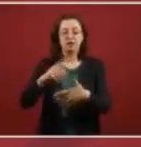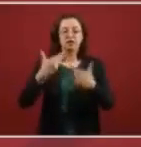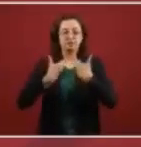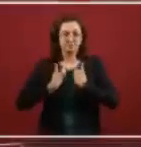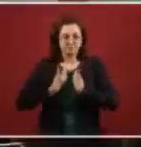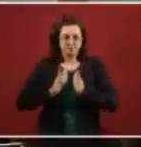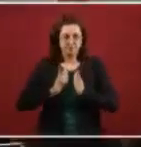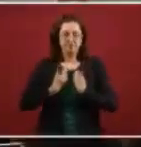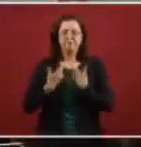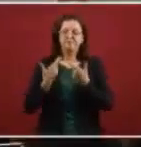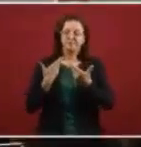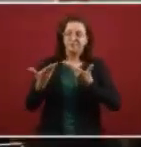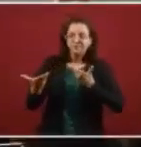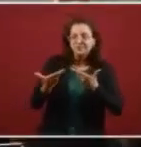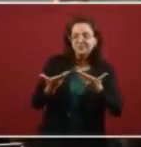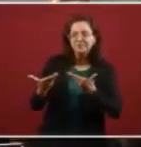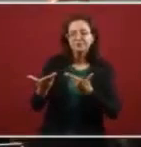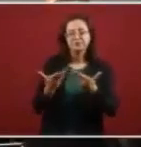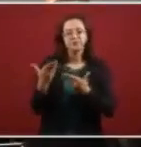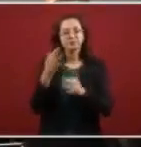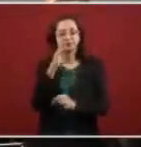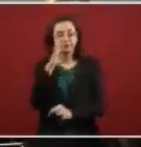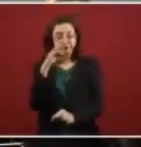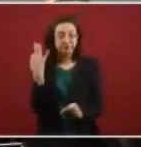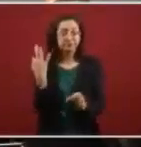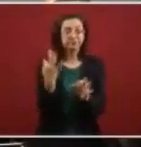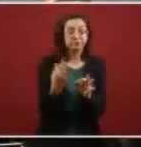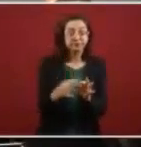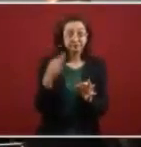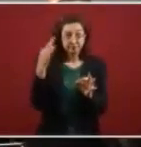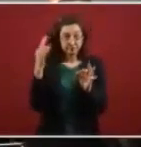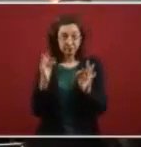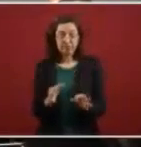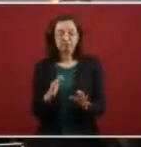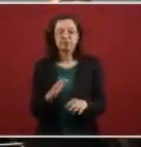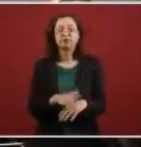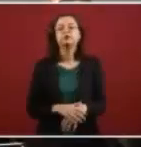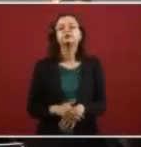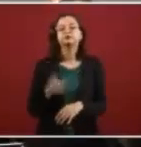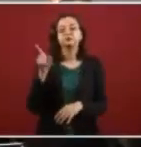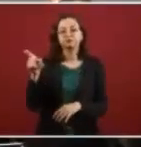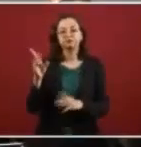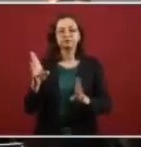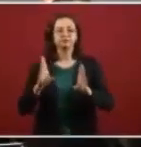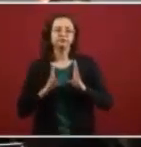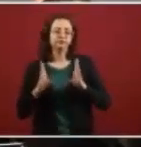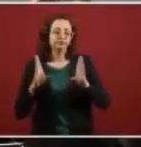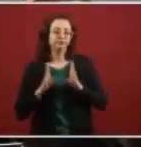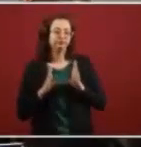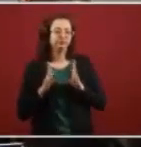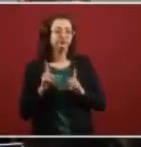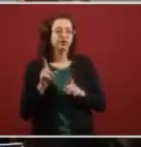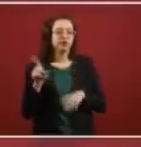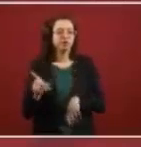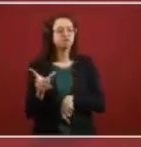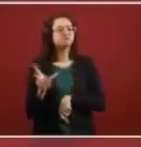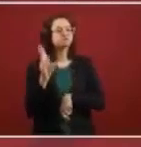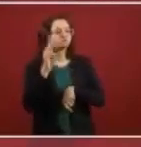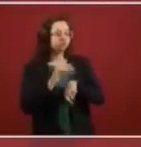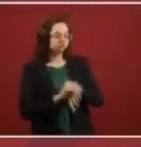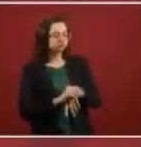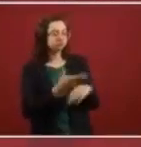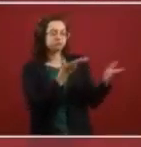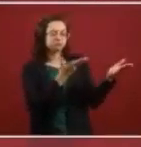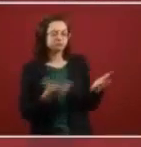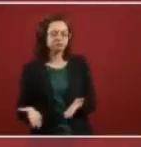aérea fue el que otorgó el permiso para que pudiéramos ir